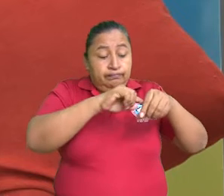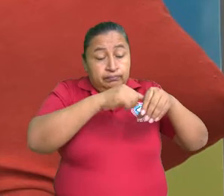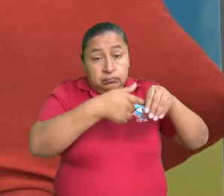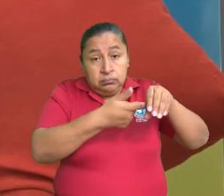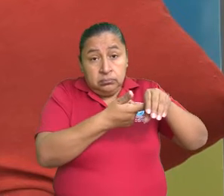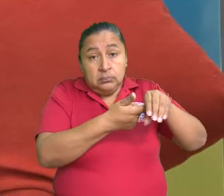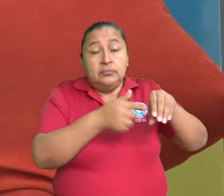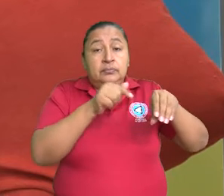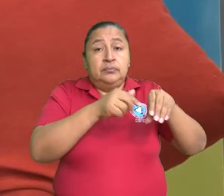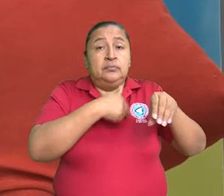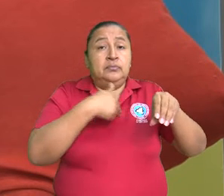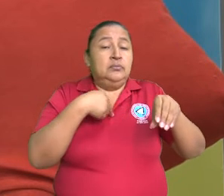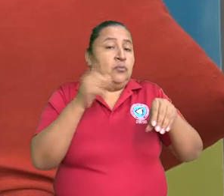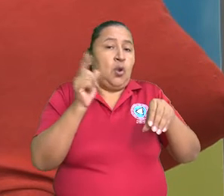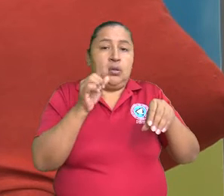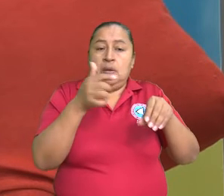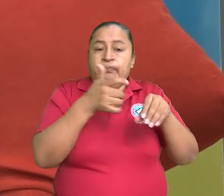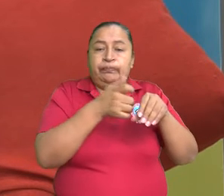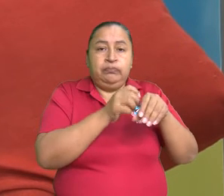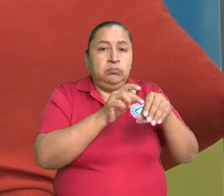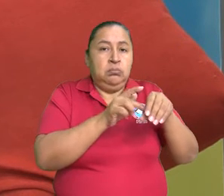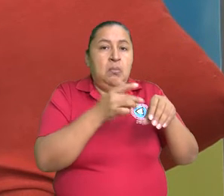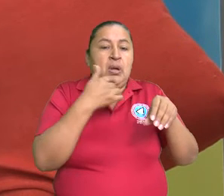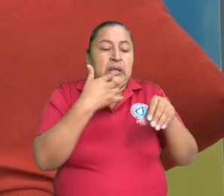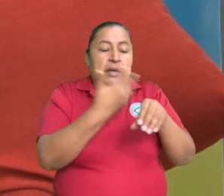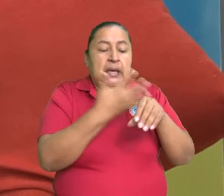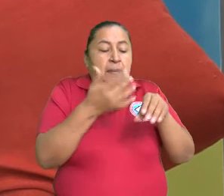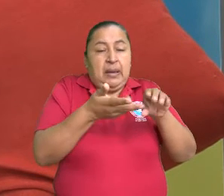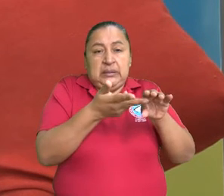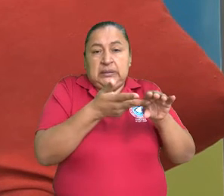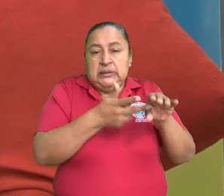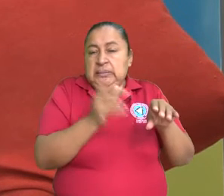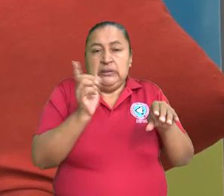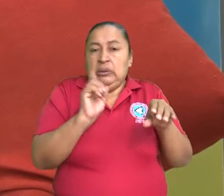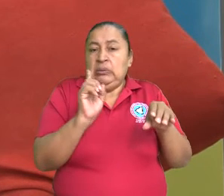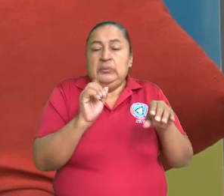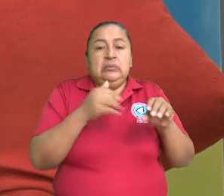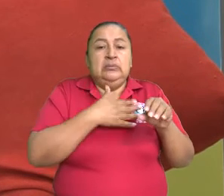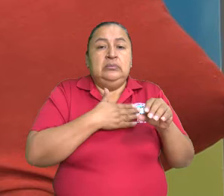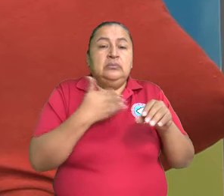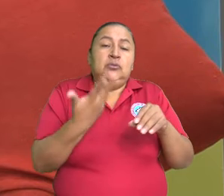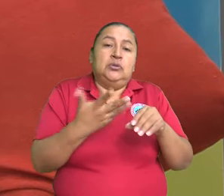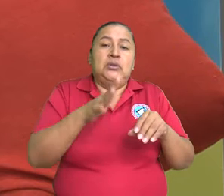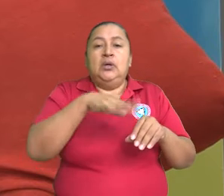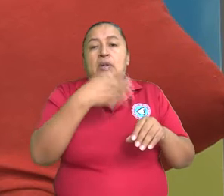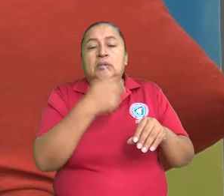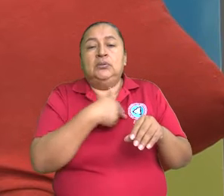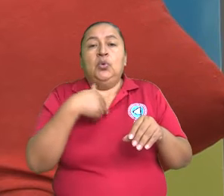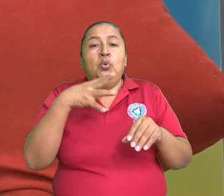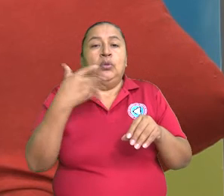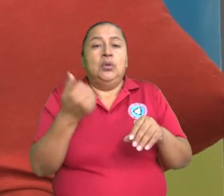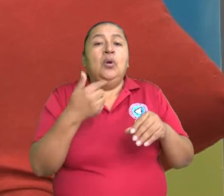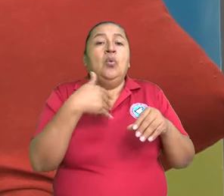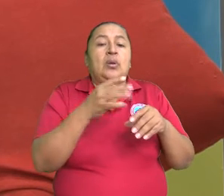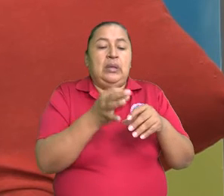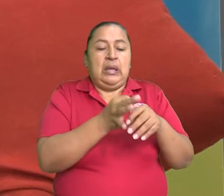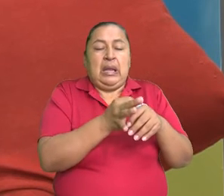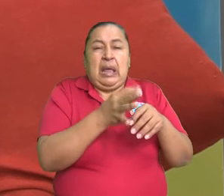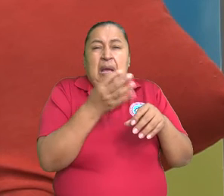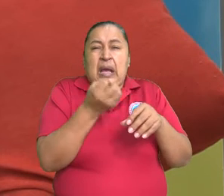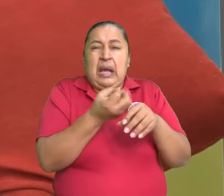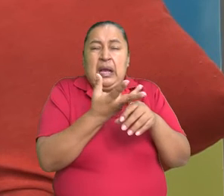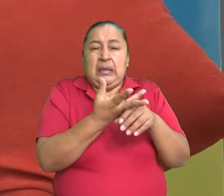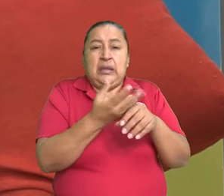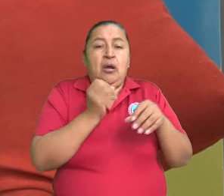vaginal, obviamente no usas líquido porque eso quema y entonces lo haces cuando están grandes, cuando